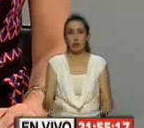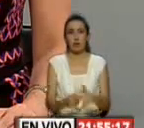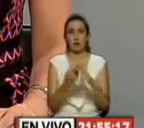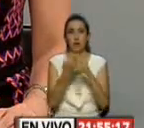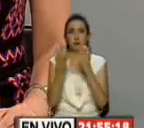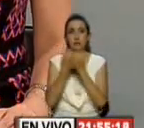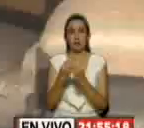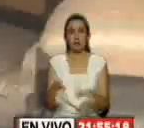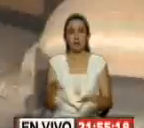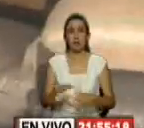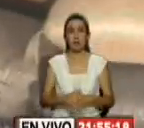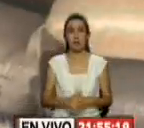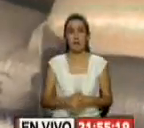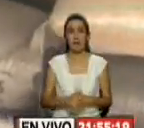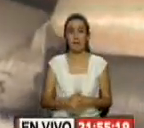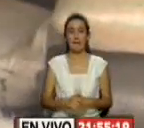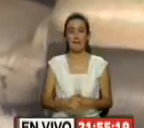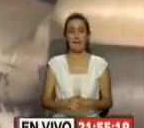perder.